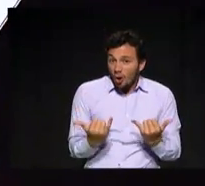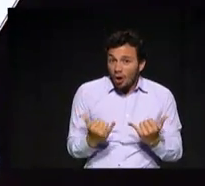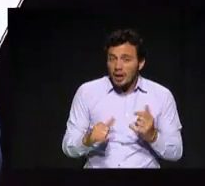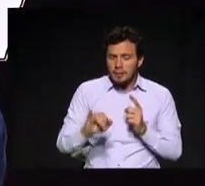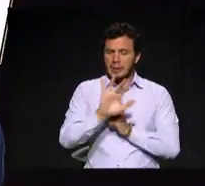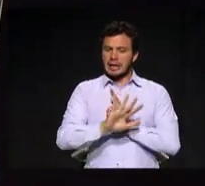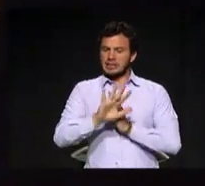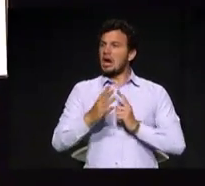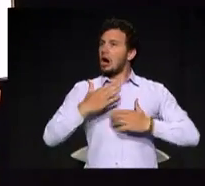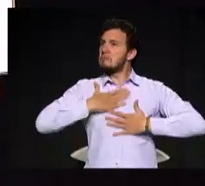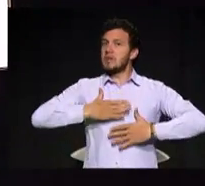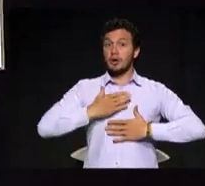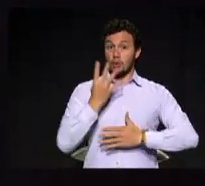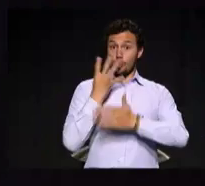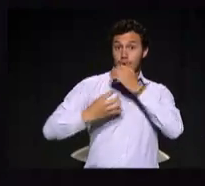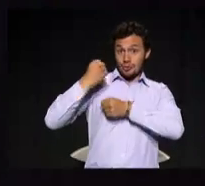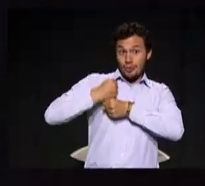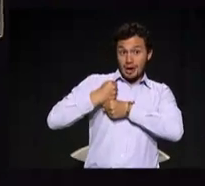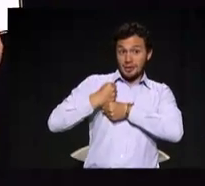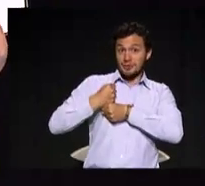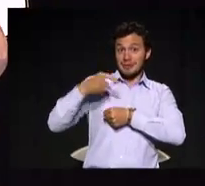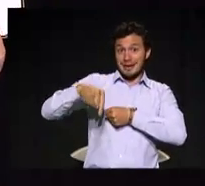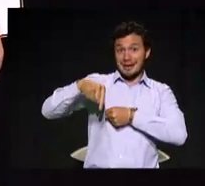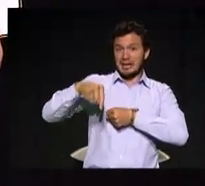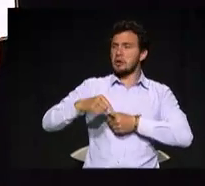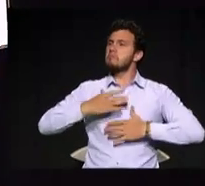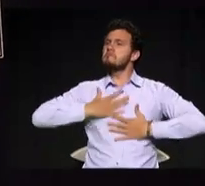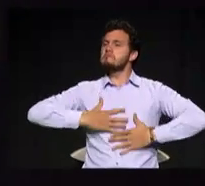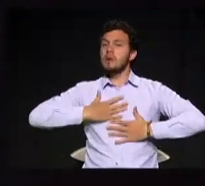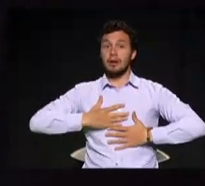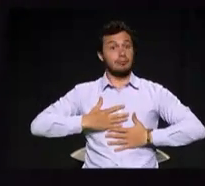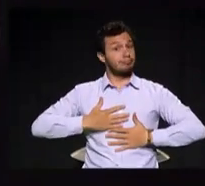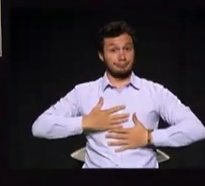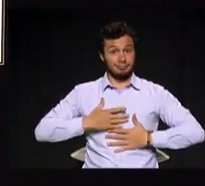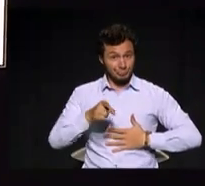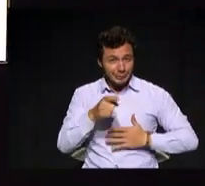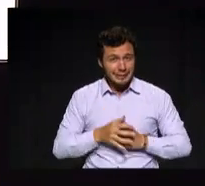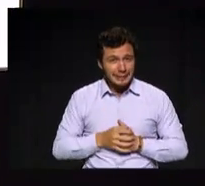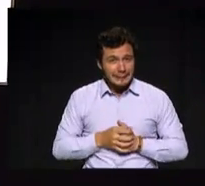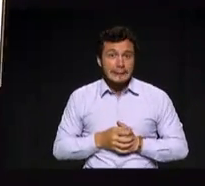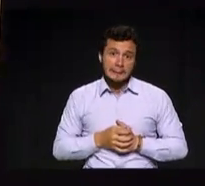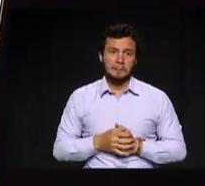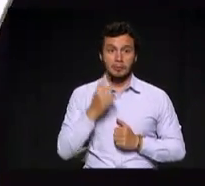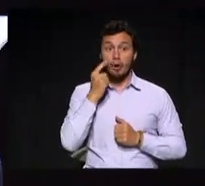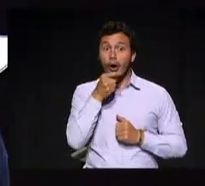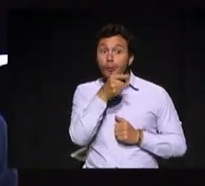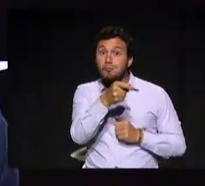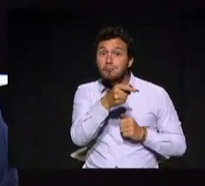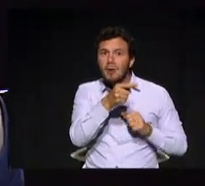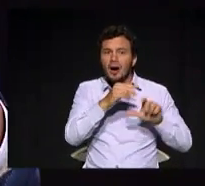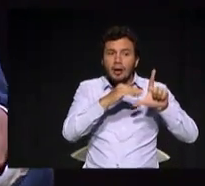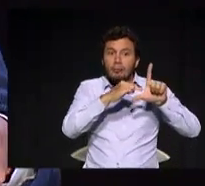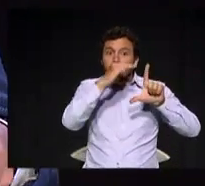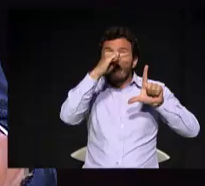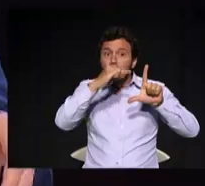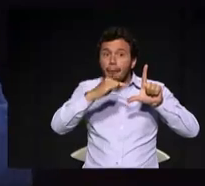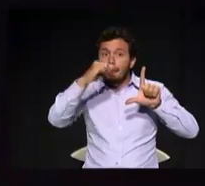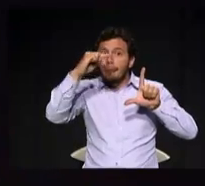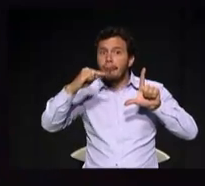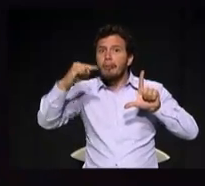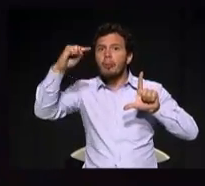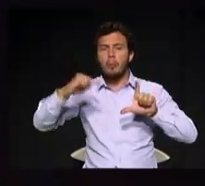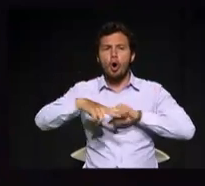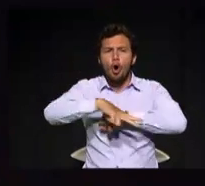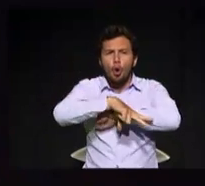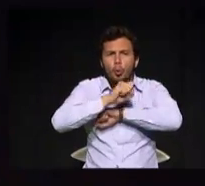las cifras de hurtos en la ciudad en los últimos cuatro años y vemos como han venido aumentando algunos van a decir entonces que hay que